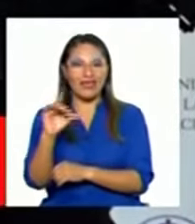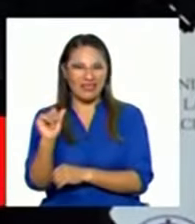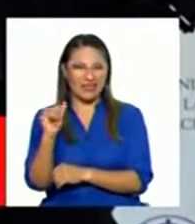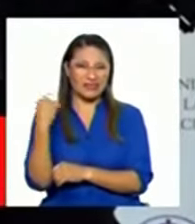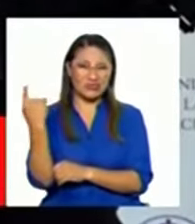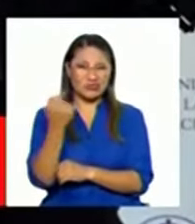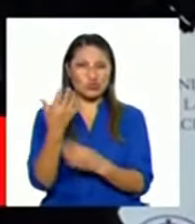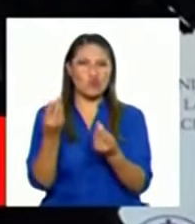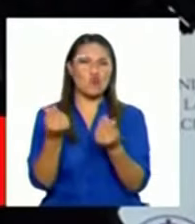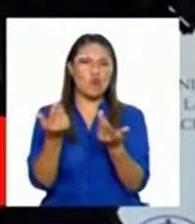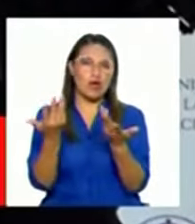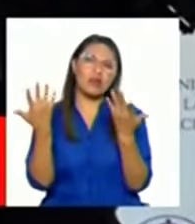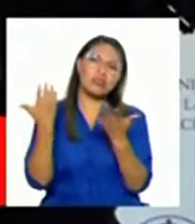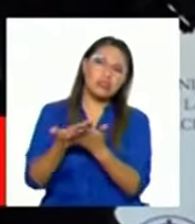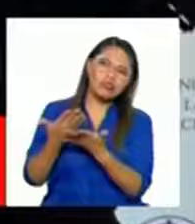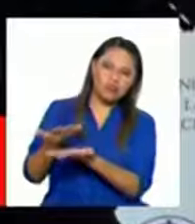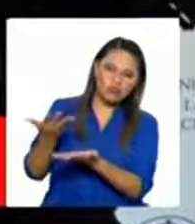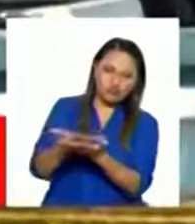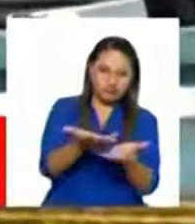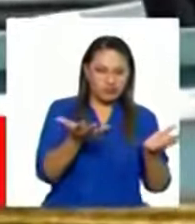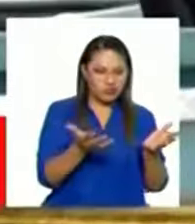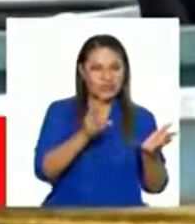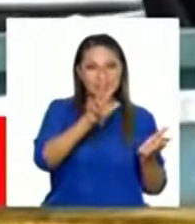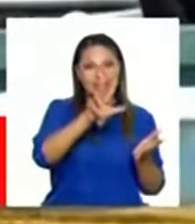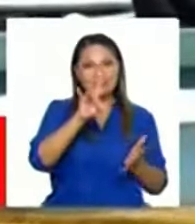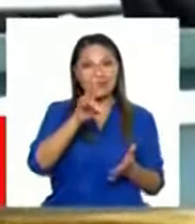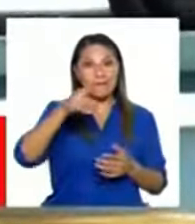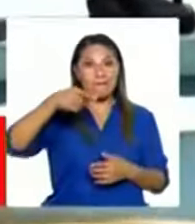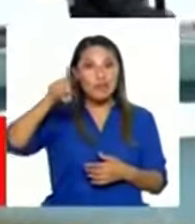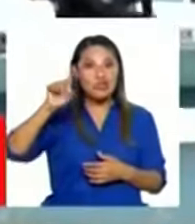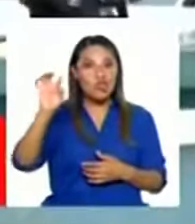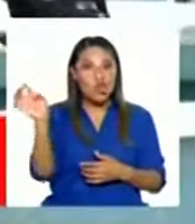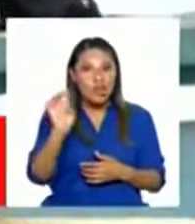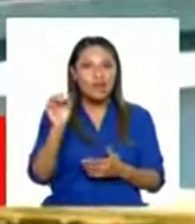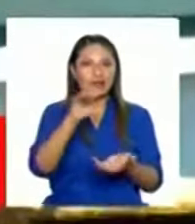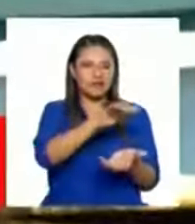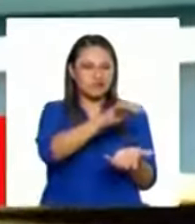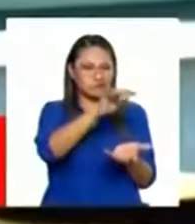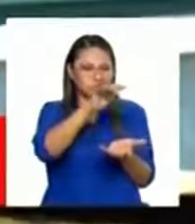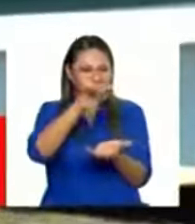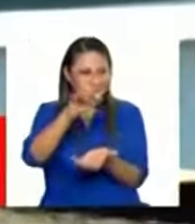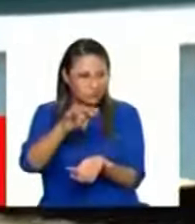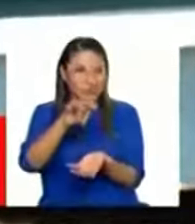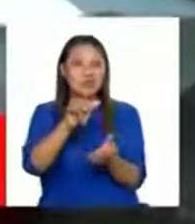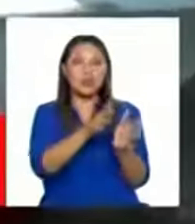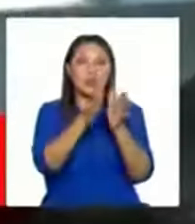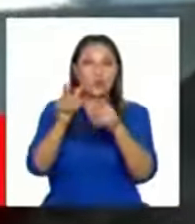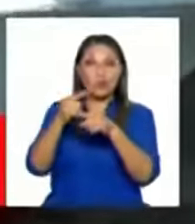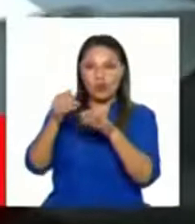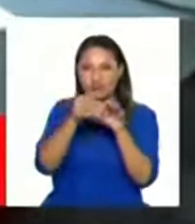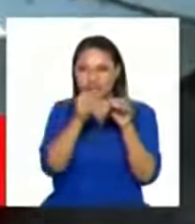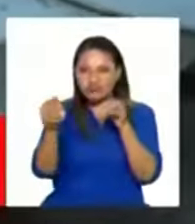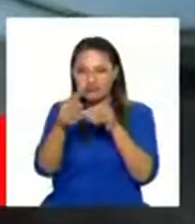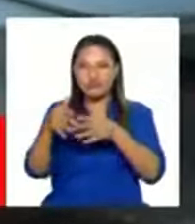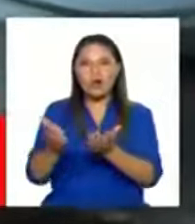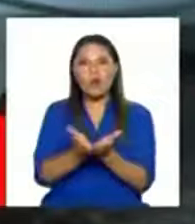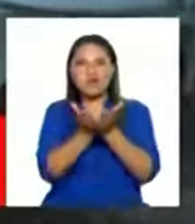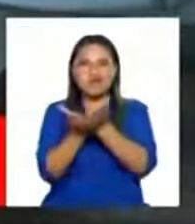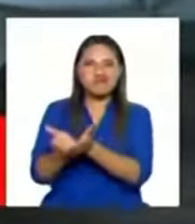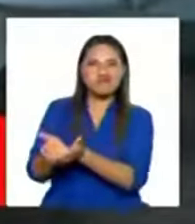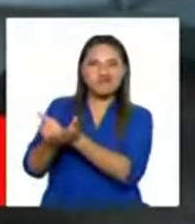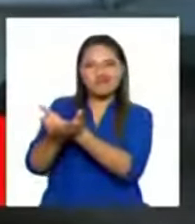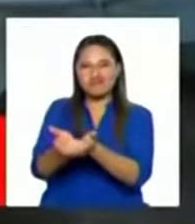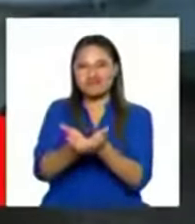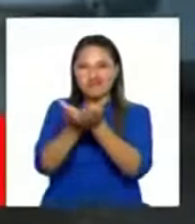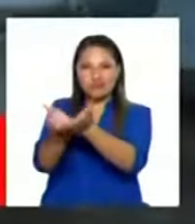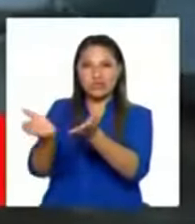suman 37 millones de dólares. En la lancha descubierta a 900 kilómetros de la costa salvadoreña se